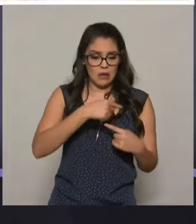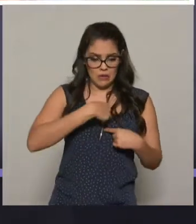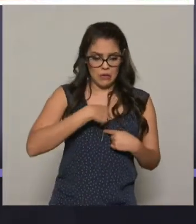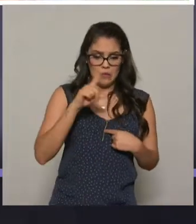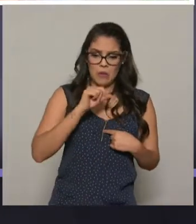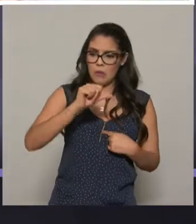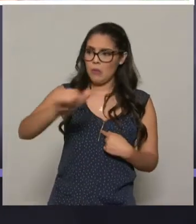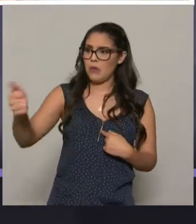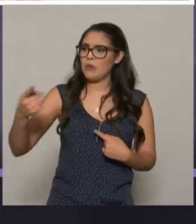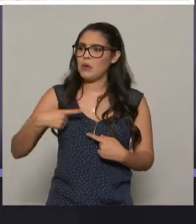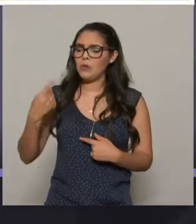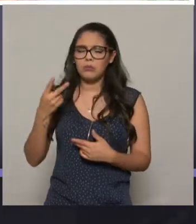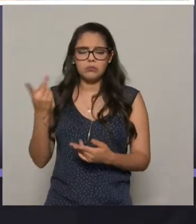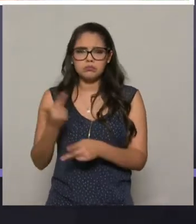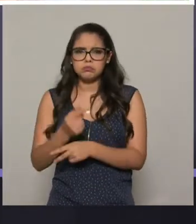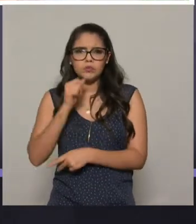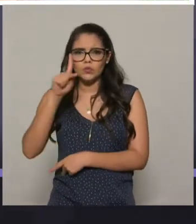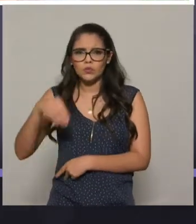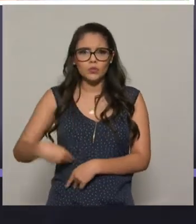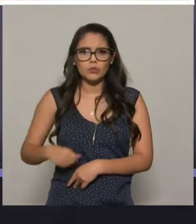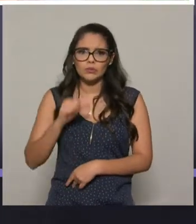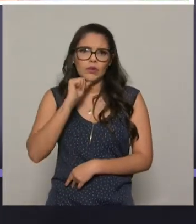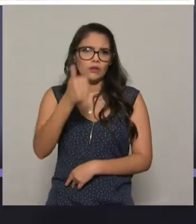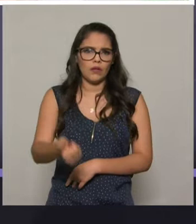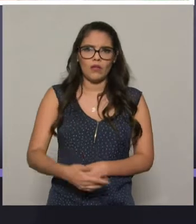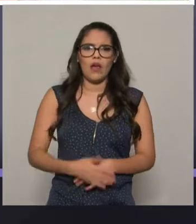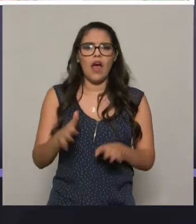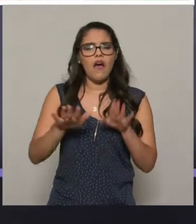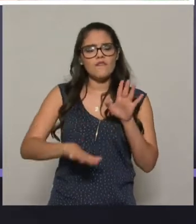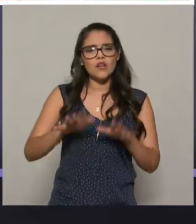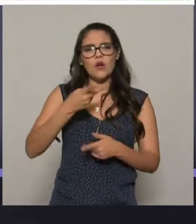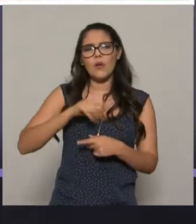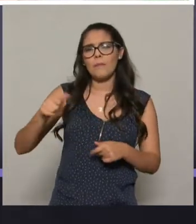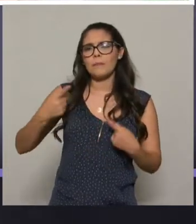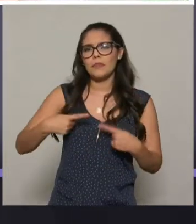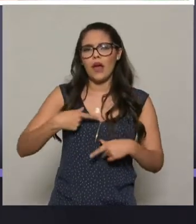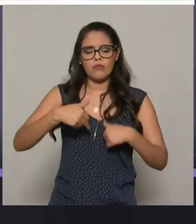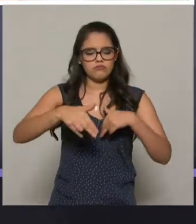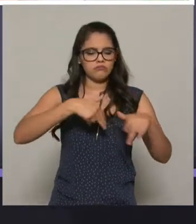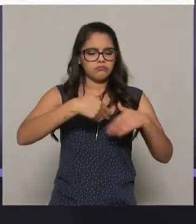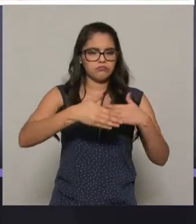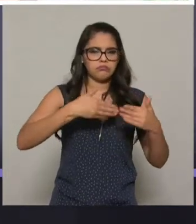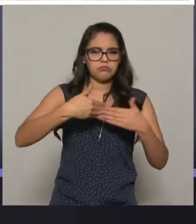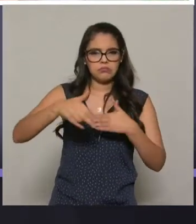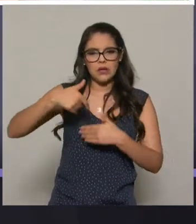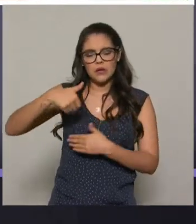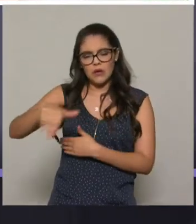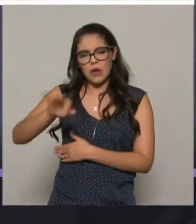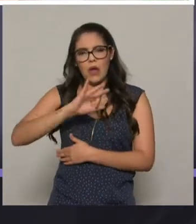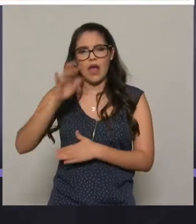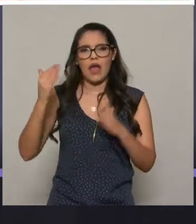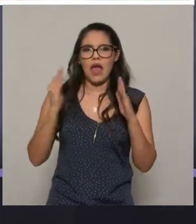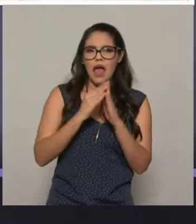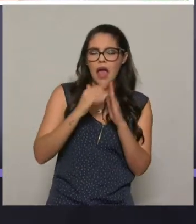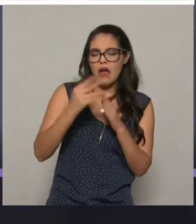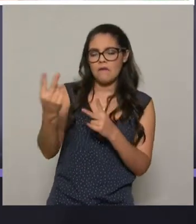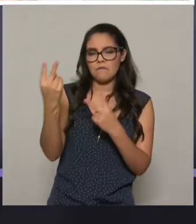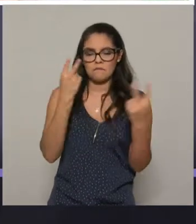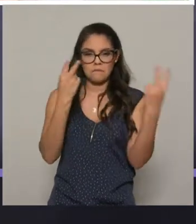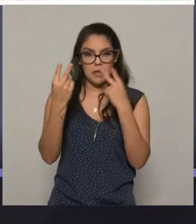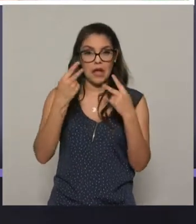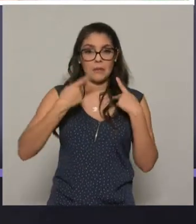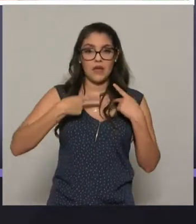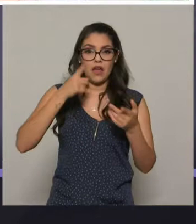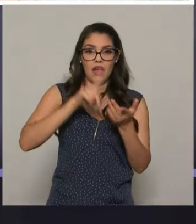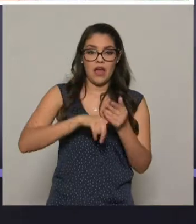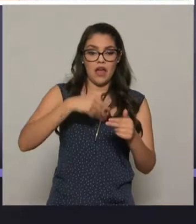personas inocentes. Me llama mucho la atención cuando mencionas que los peatones, fíjese usted que está en casa o en oficina y nos está viendo, los